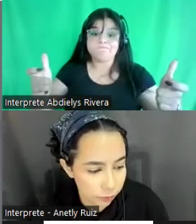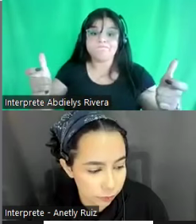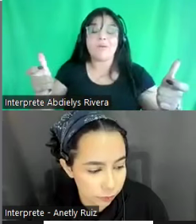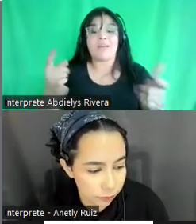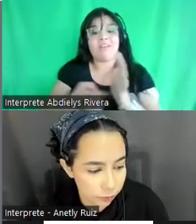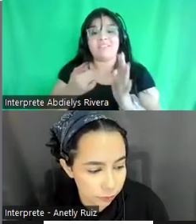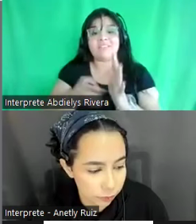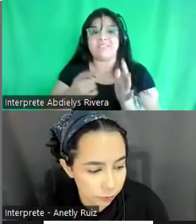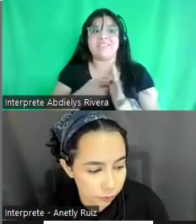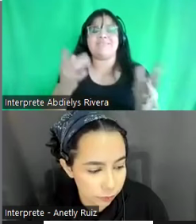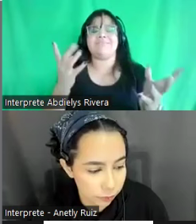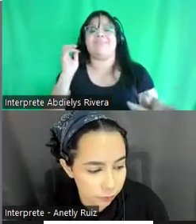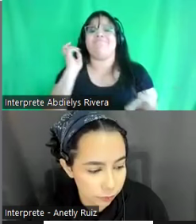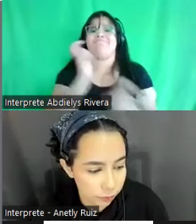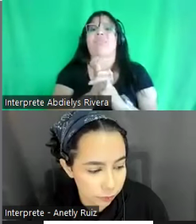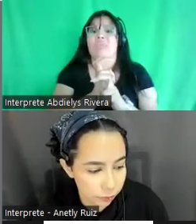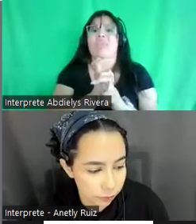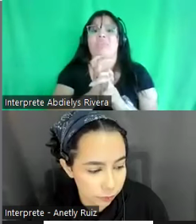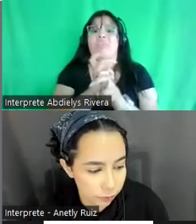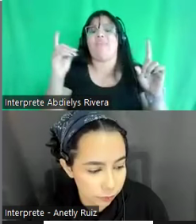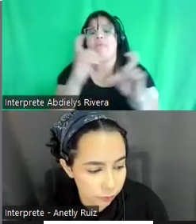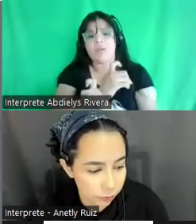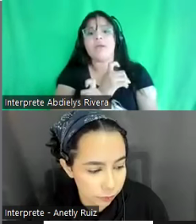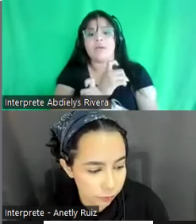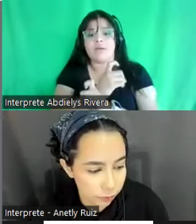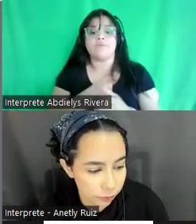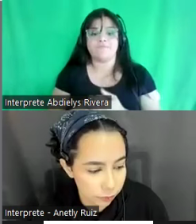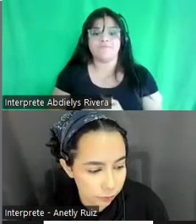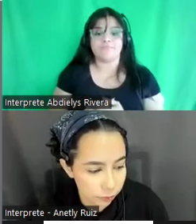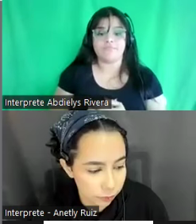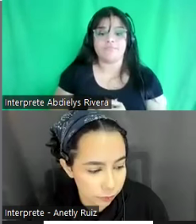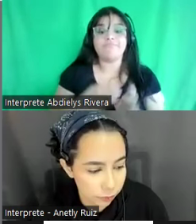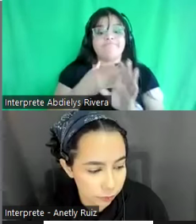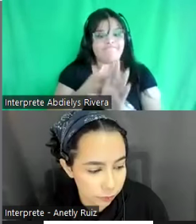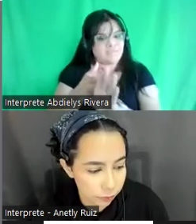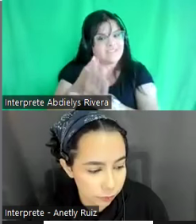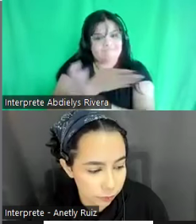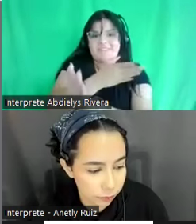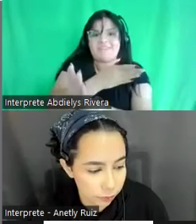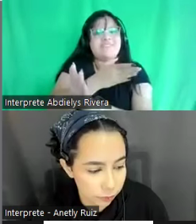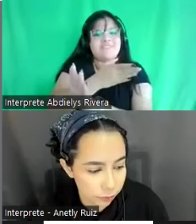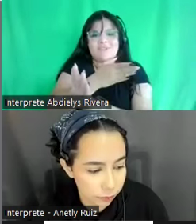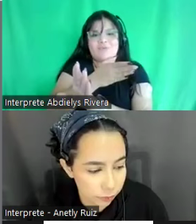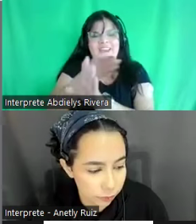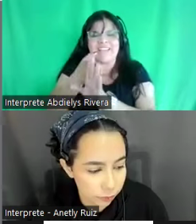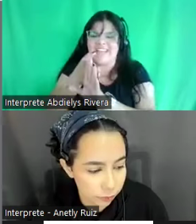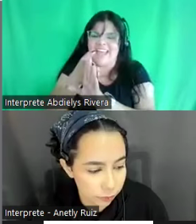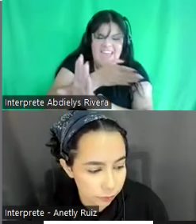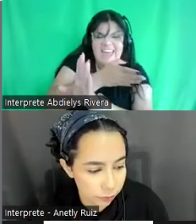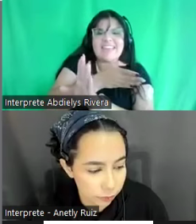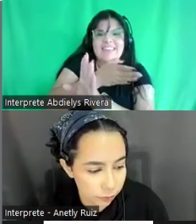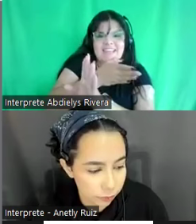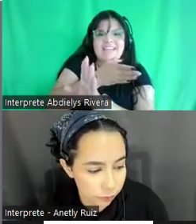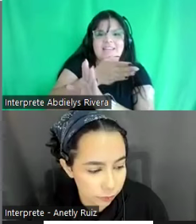y pues es la realidad. Ciertamente, prevención a edad temprana. Sí, la prevención de la